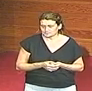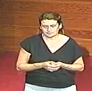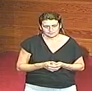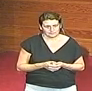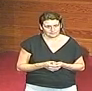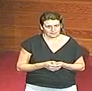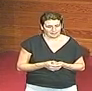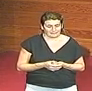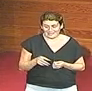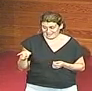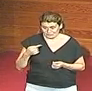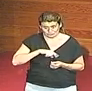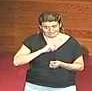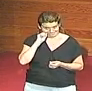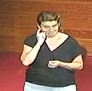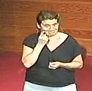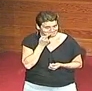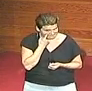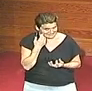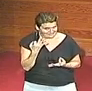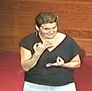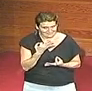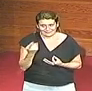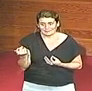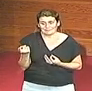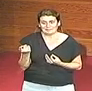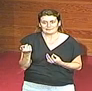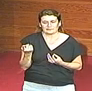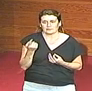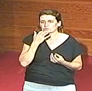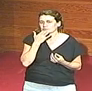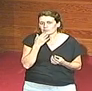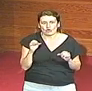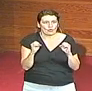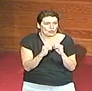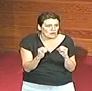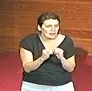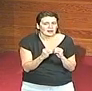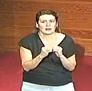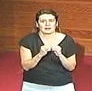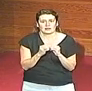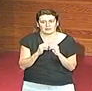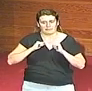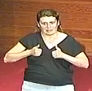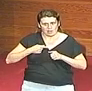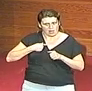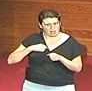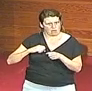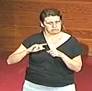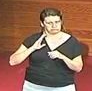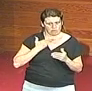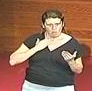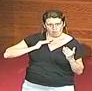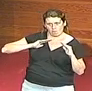cuando vimos que las plataformas como Google empezaban a acechar, ¿no? y